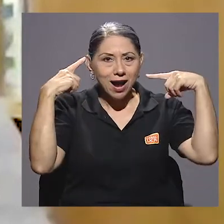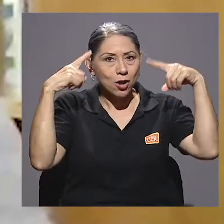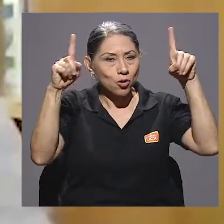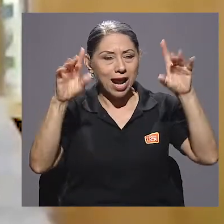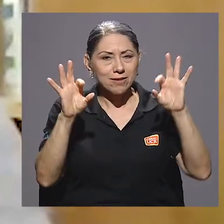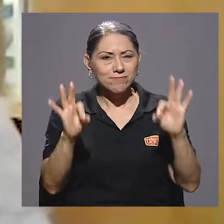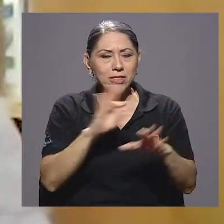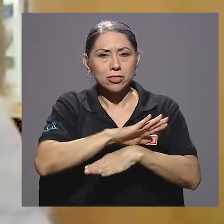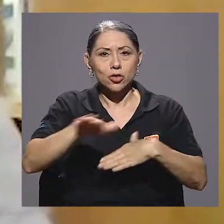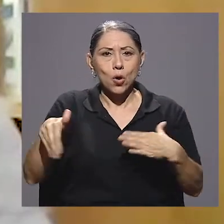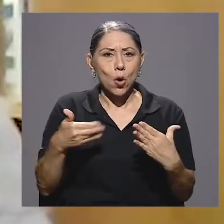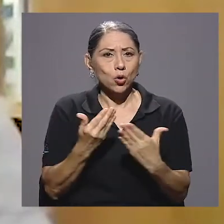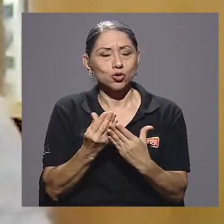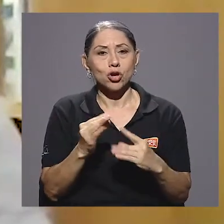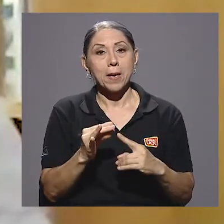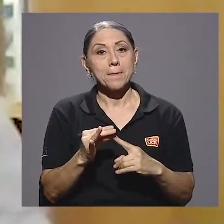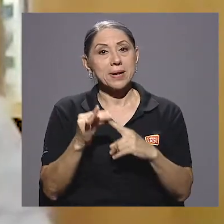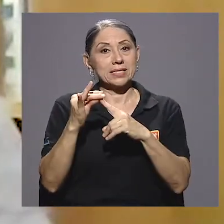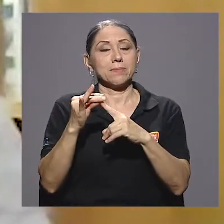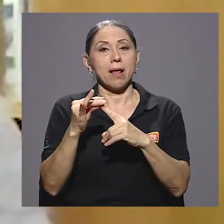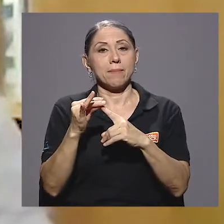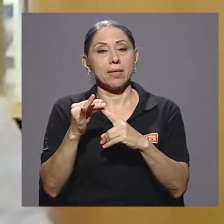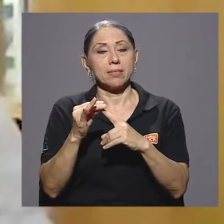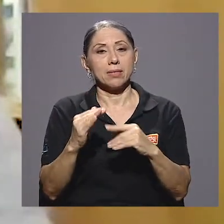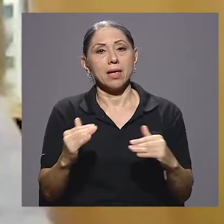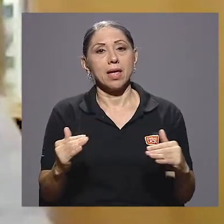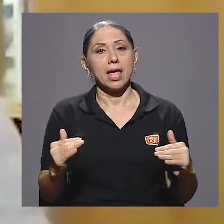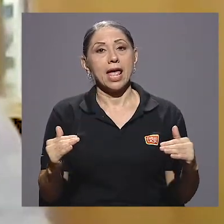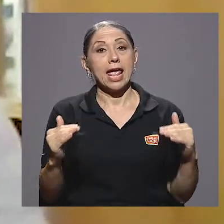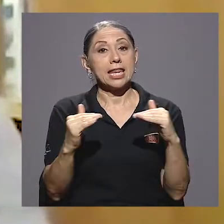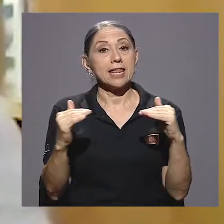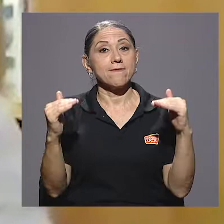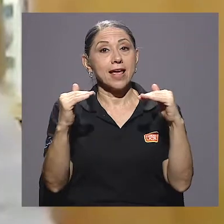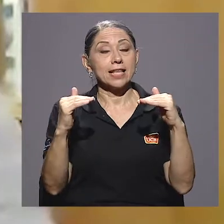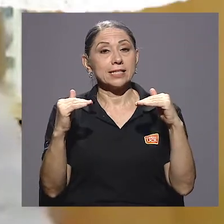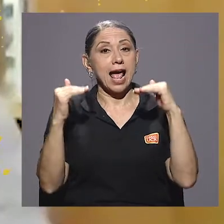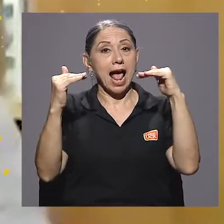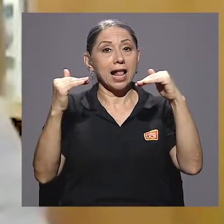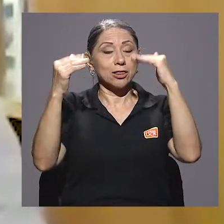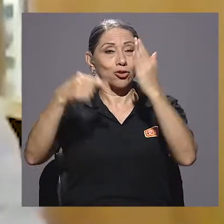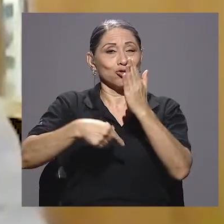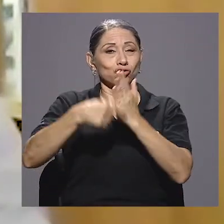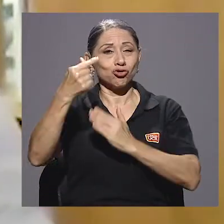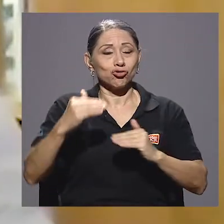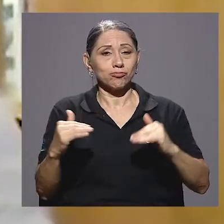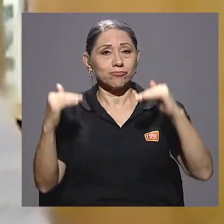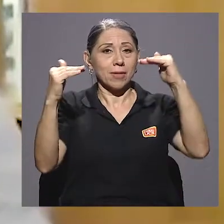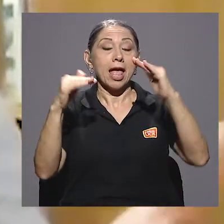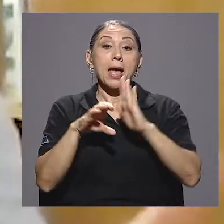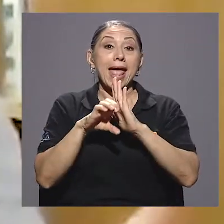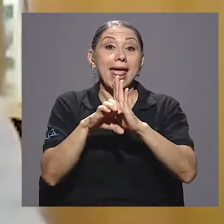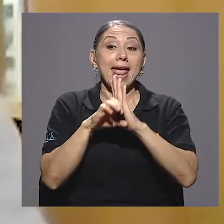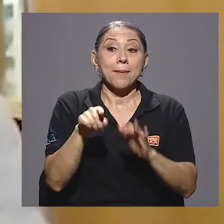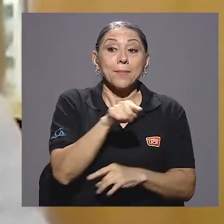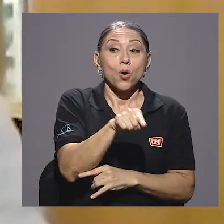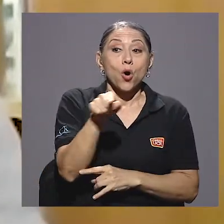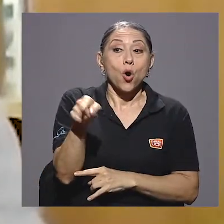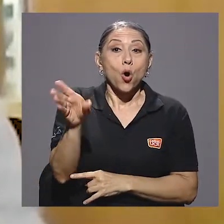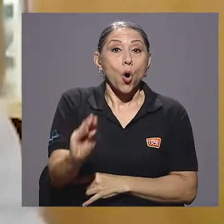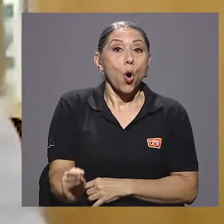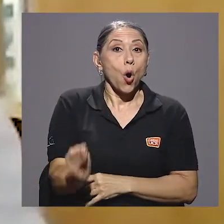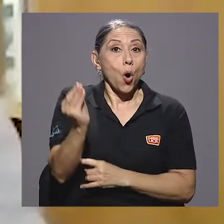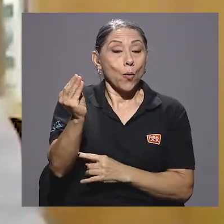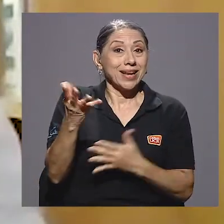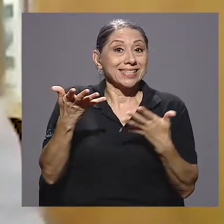lograr alcanzar todos, principalmente en niveles altos. Por ejemplo, aquellos jóvenes que